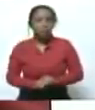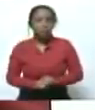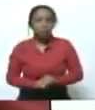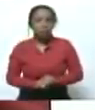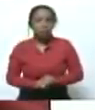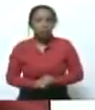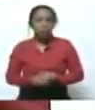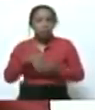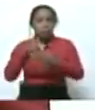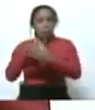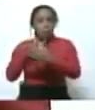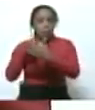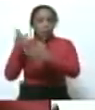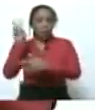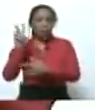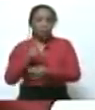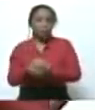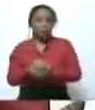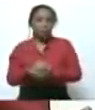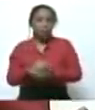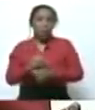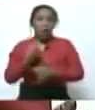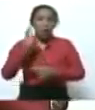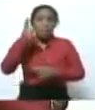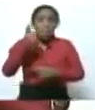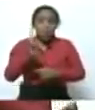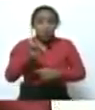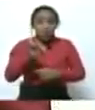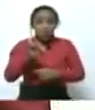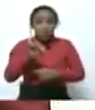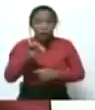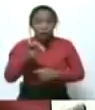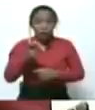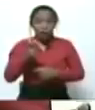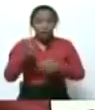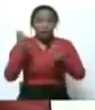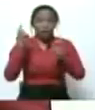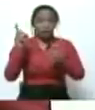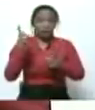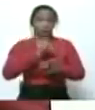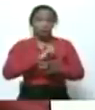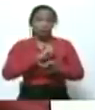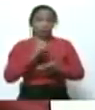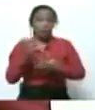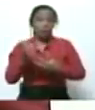atacar a Venezuela. Y viene un candidato presidencial cobarde, tibio